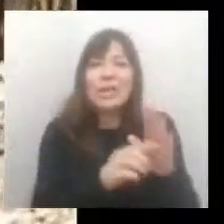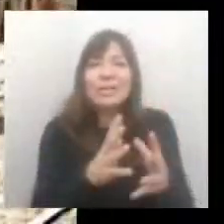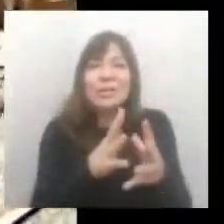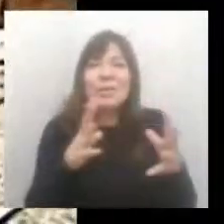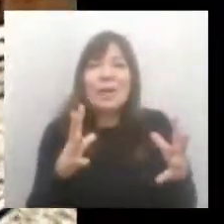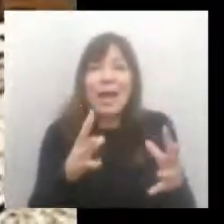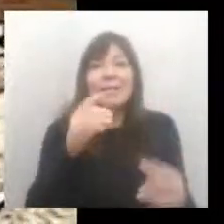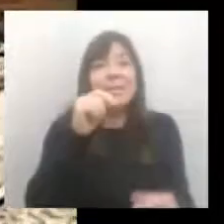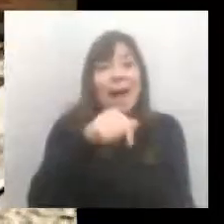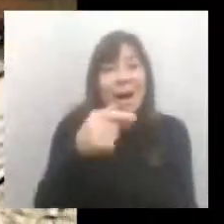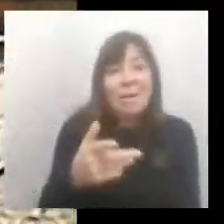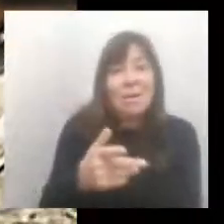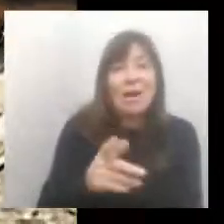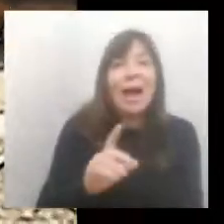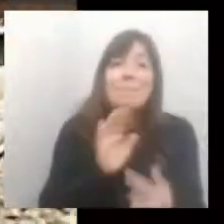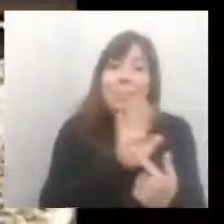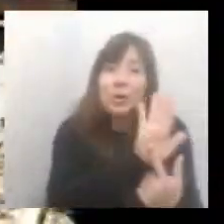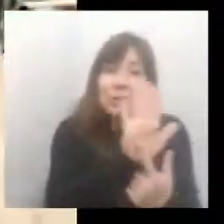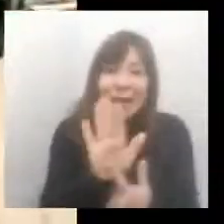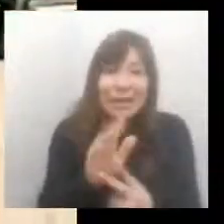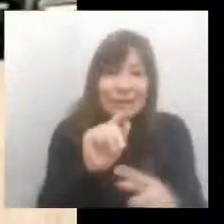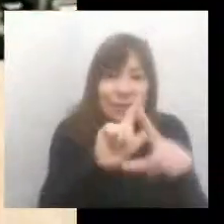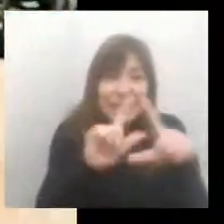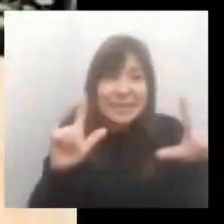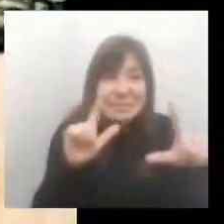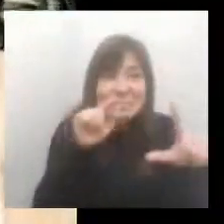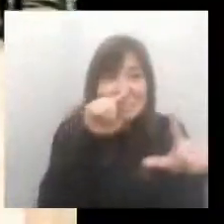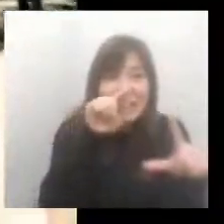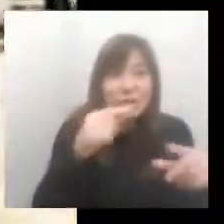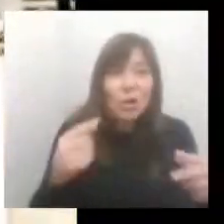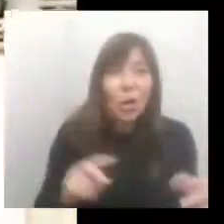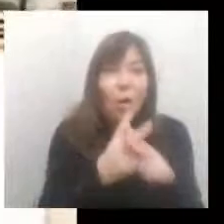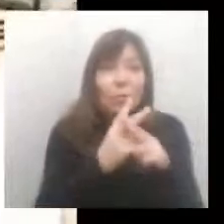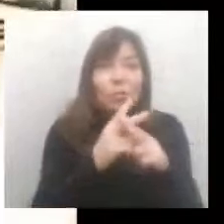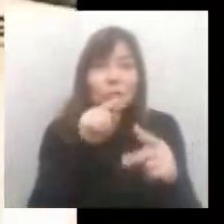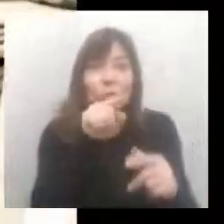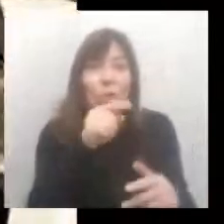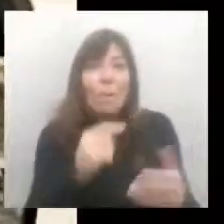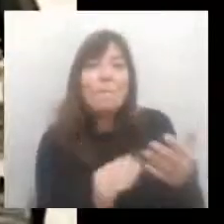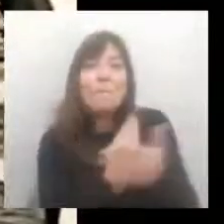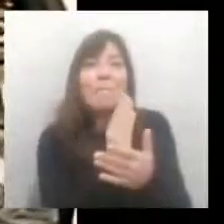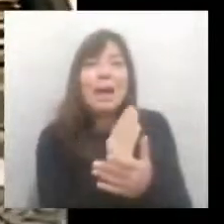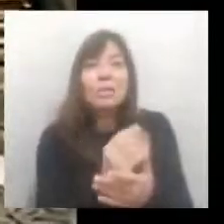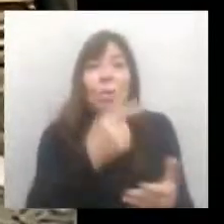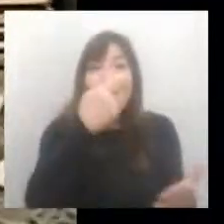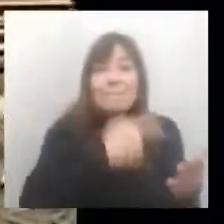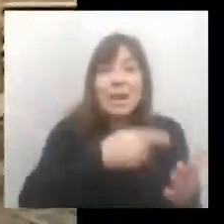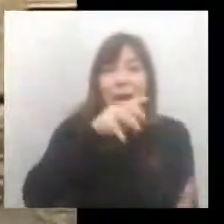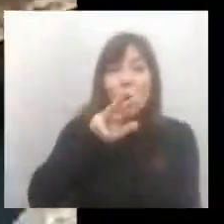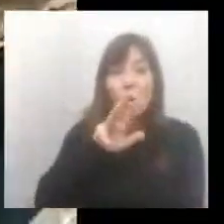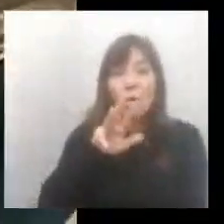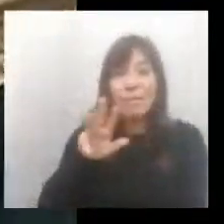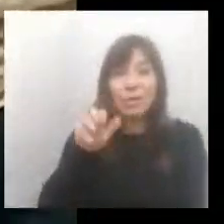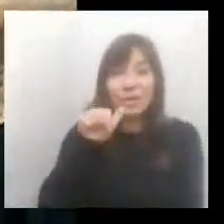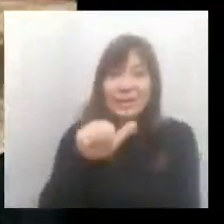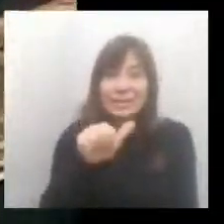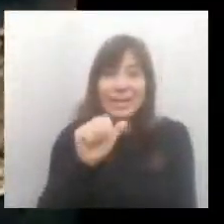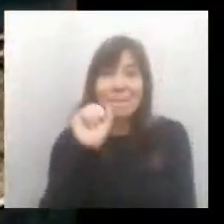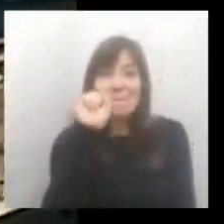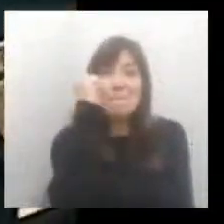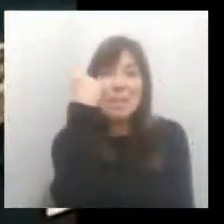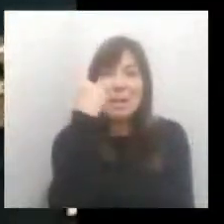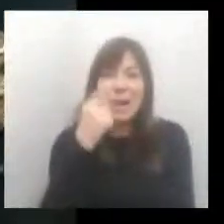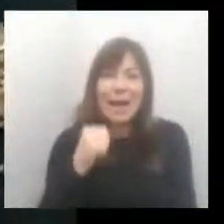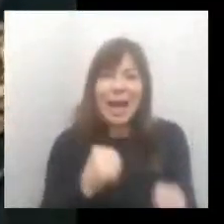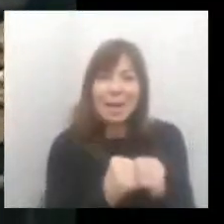tenemos y que estamos mostrando. Ahí podemos ver imágenes de su construcción, porque esto partió en el año 1996, cuando se colocó la primera piedra